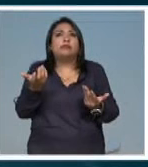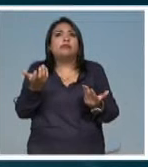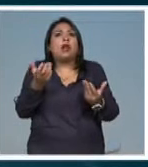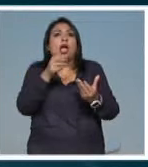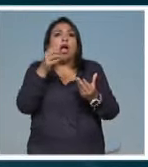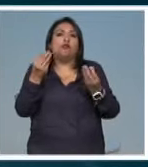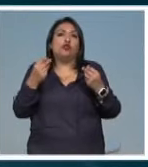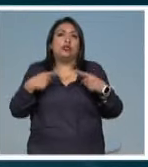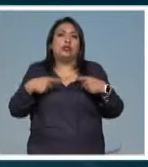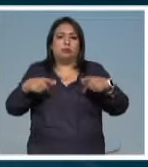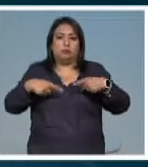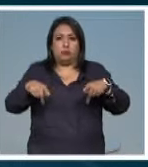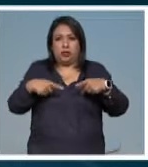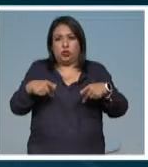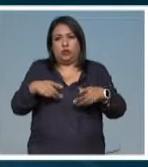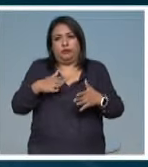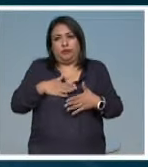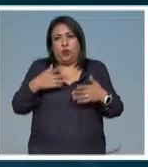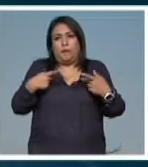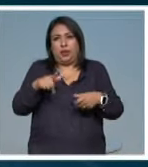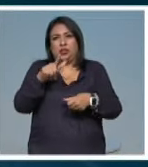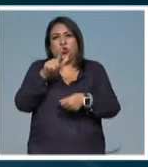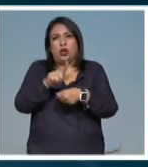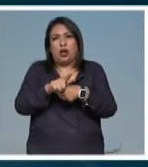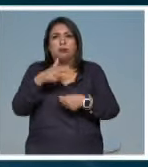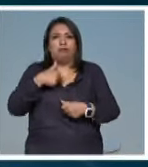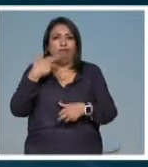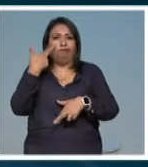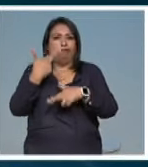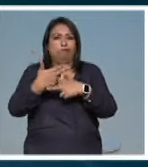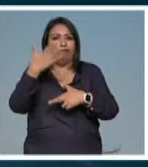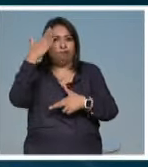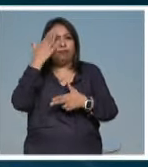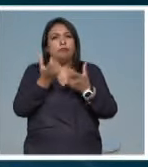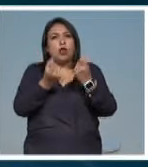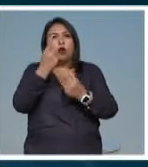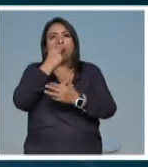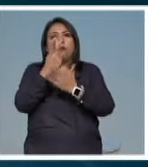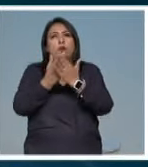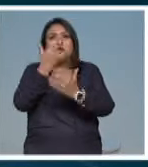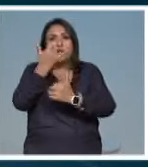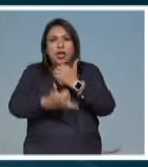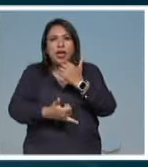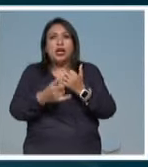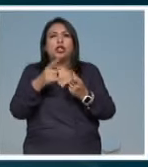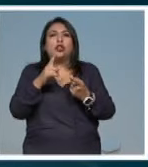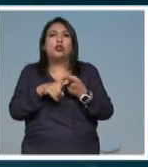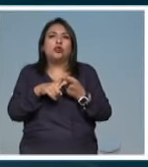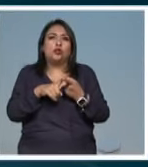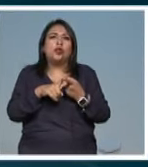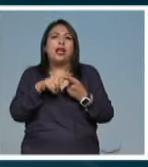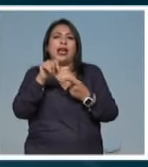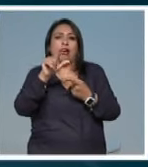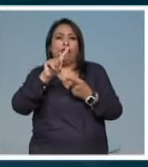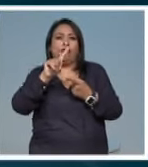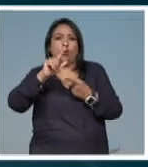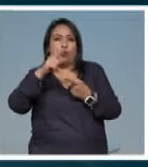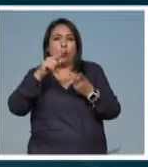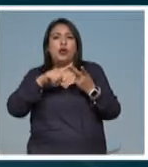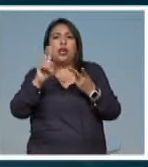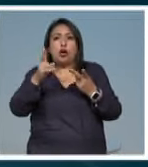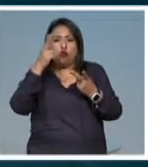muchas personas. En lo personal yo encabecé algunos proyectos, tanto en la antropología como